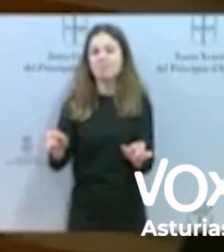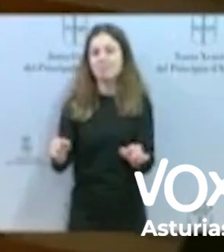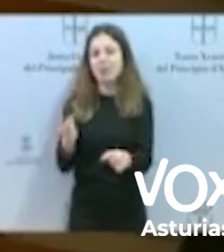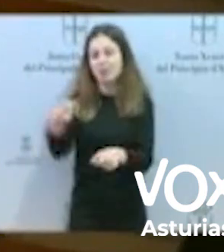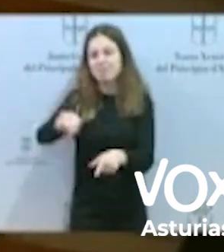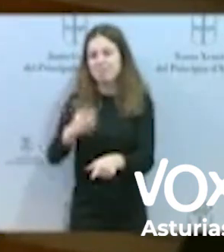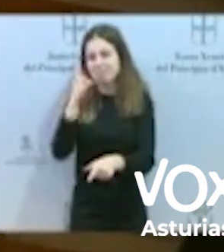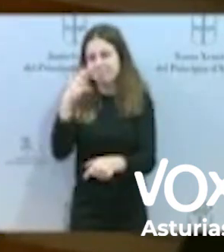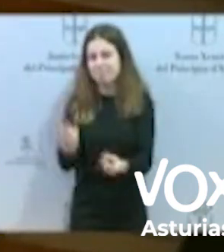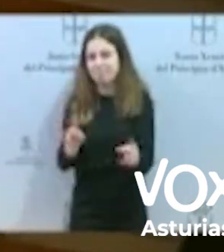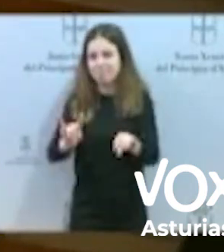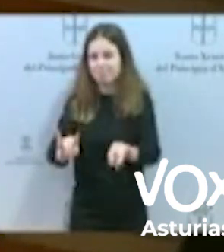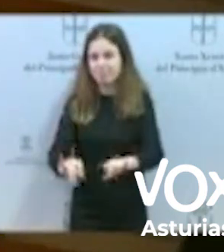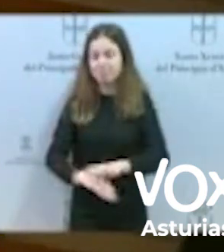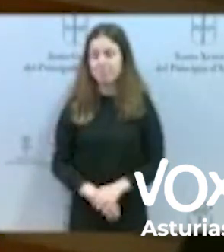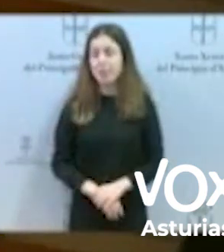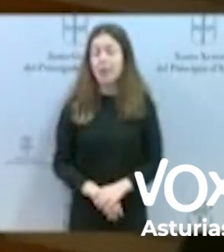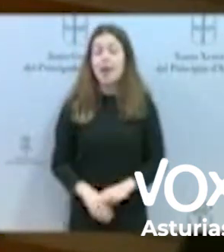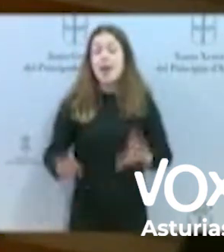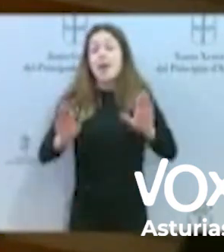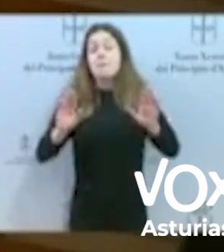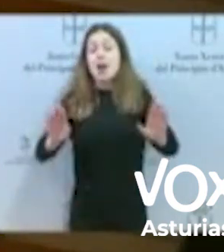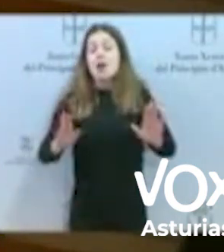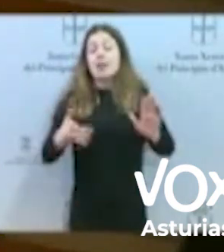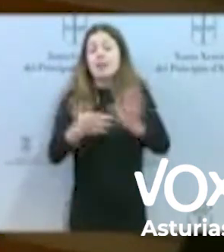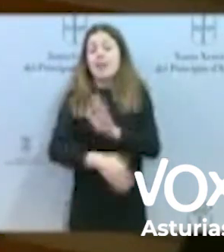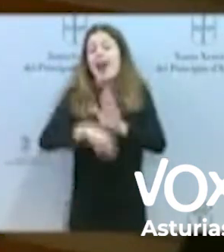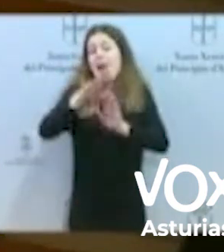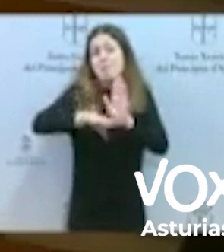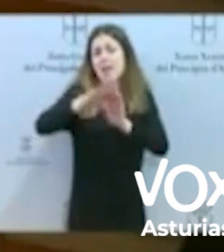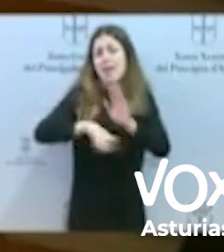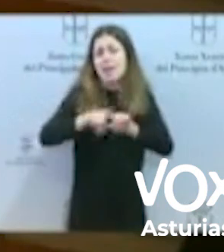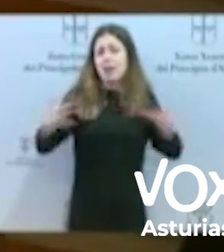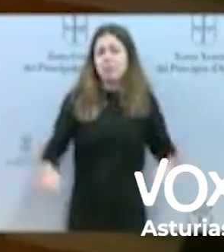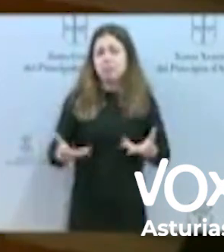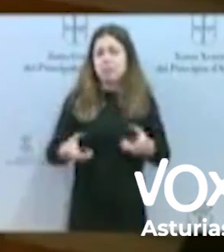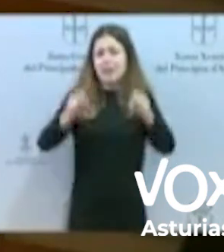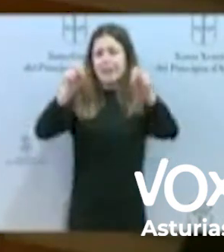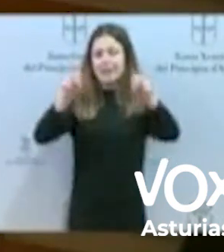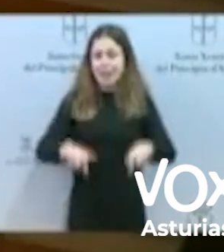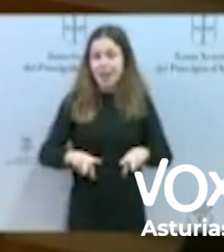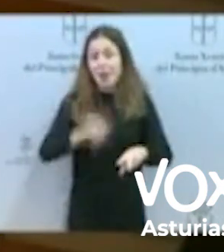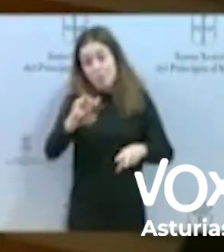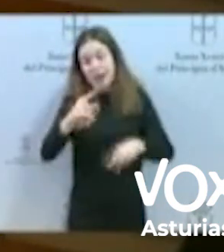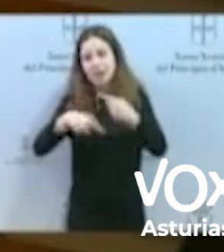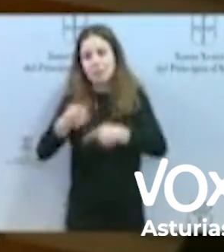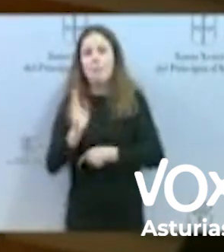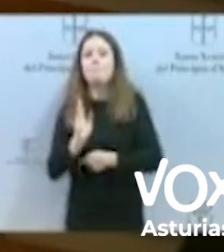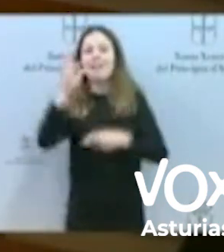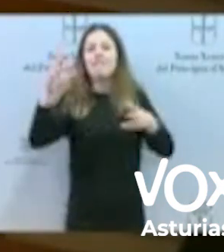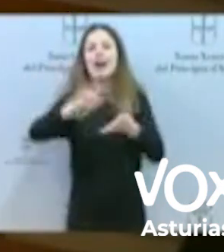Desgraciadamente, siempre apuestan por las medidas desincentivadoras, con todo lo que ello tiene de perjudicial para un sistema que es el suyo, que se